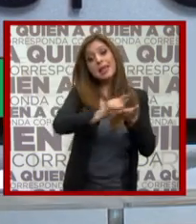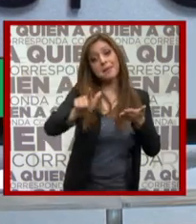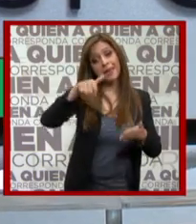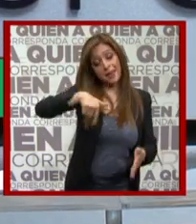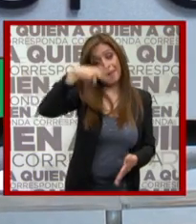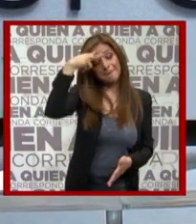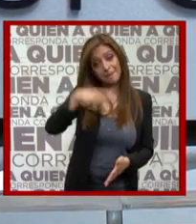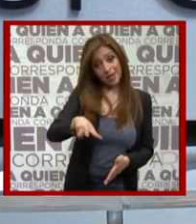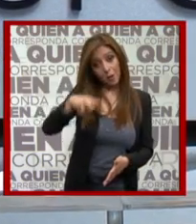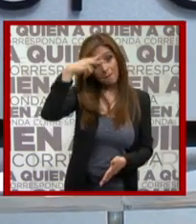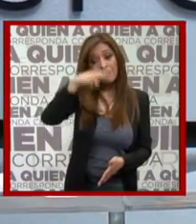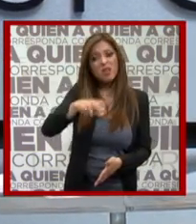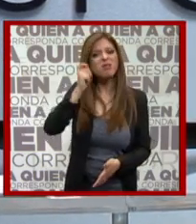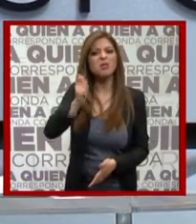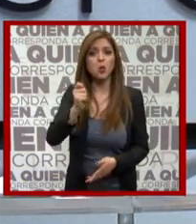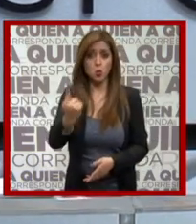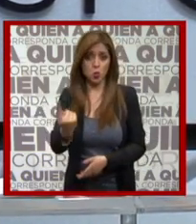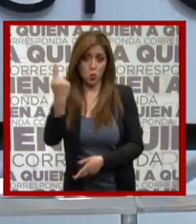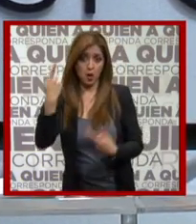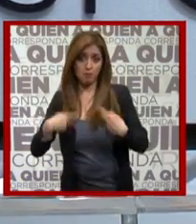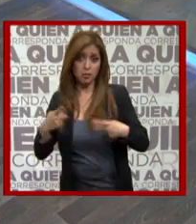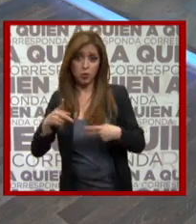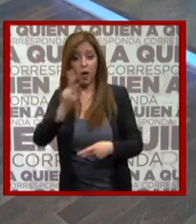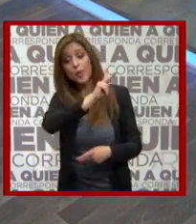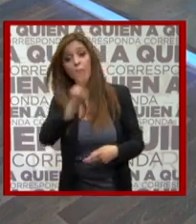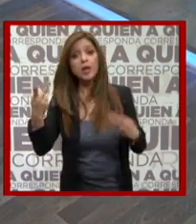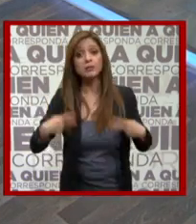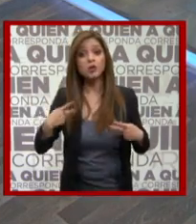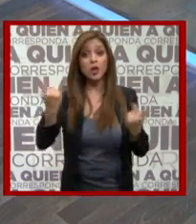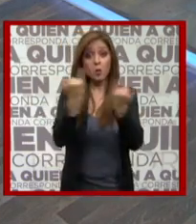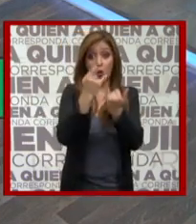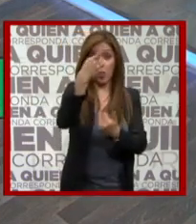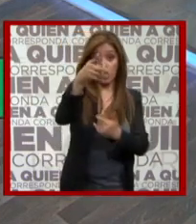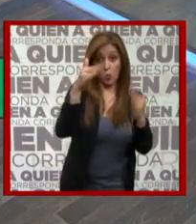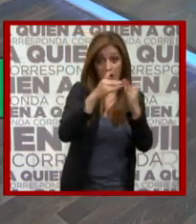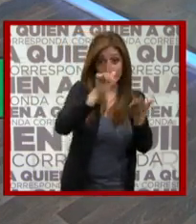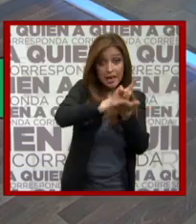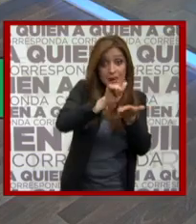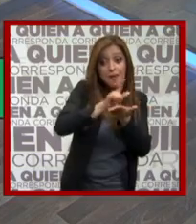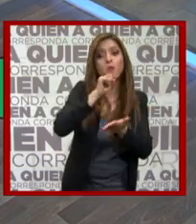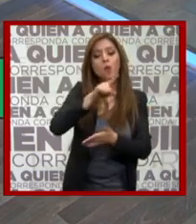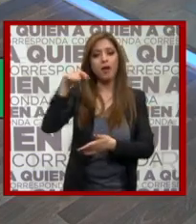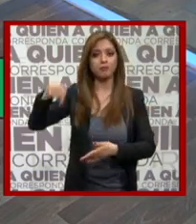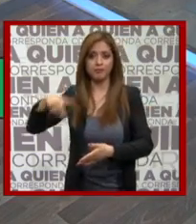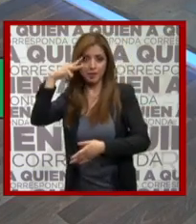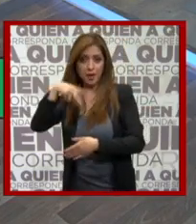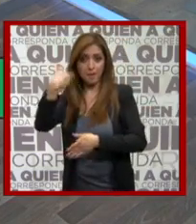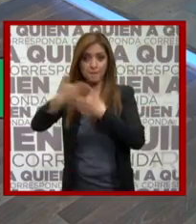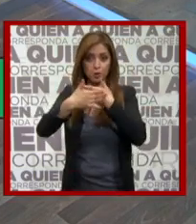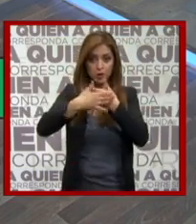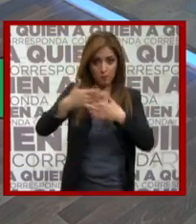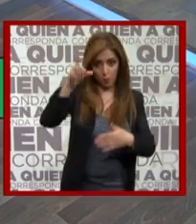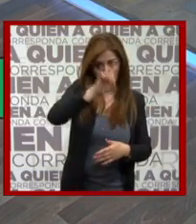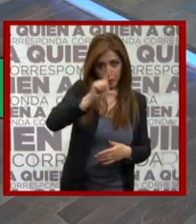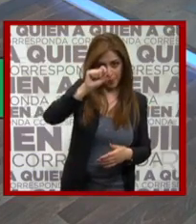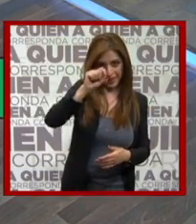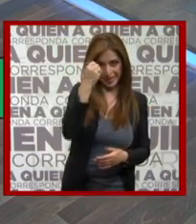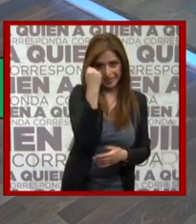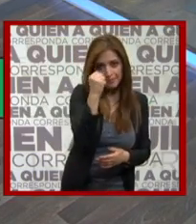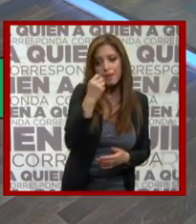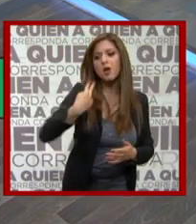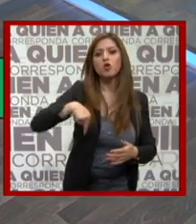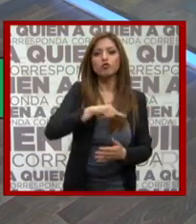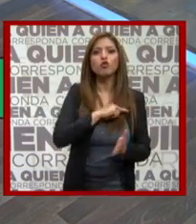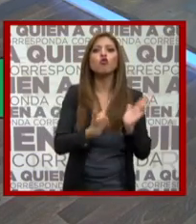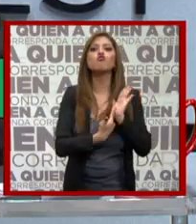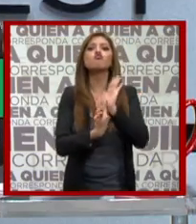México. México es de todos. Hay que tenerlo presentable y limpio, como su casa. Participe este próximo domingo, 20 de septiembre. Pongamos el ejemplo